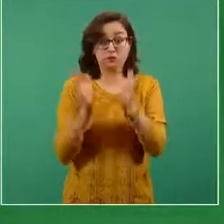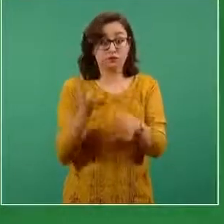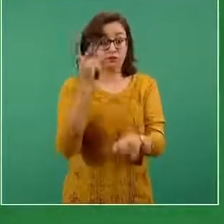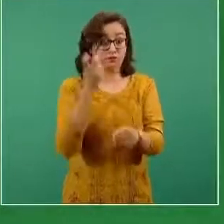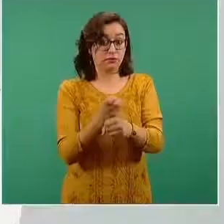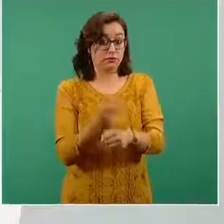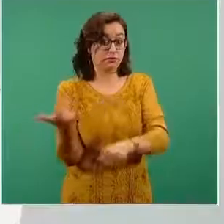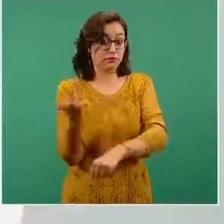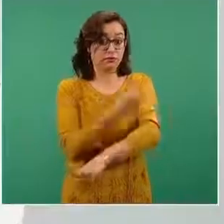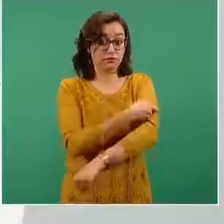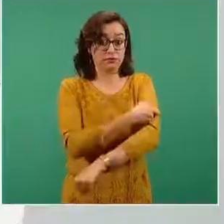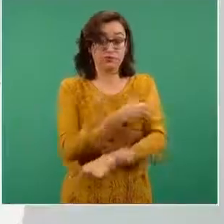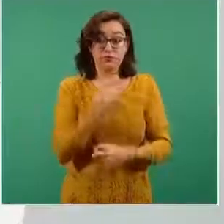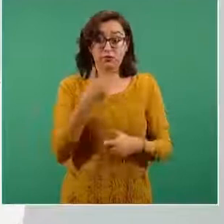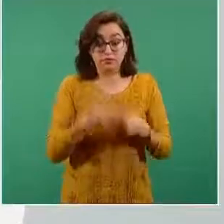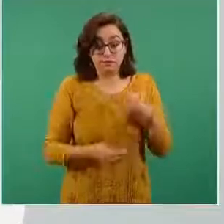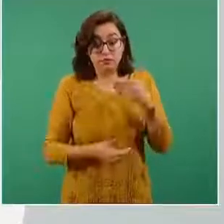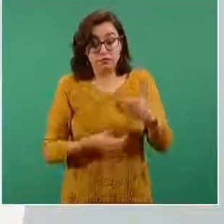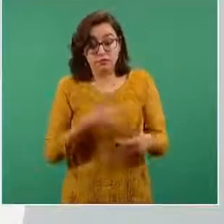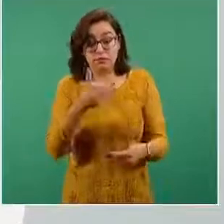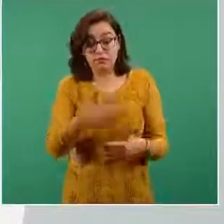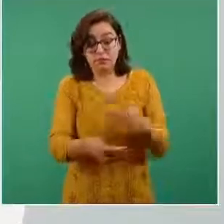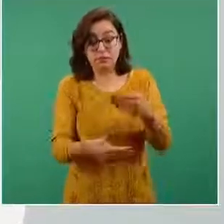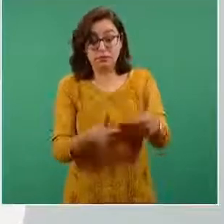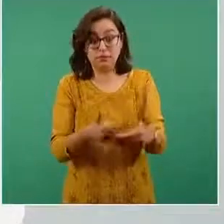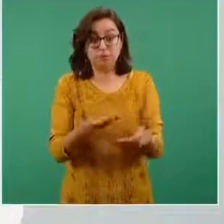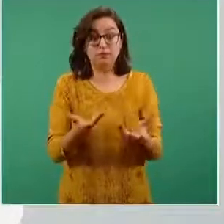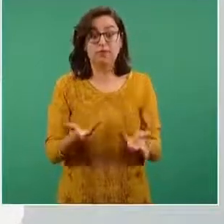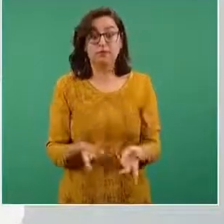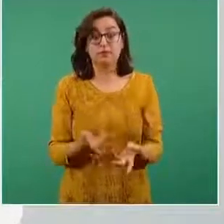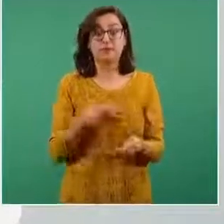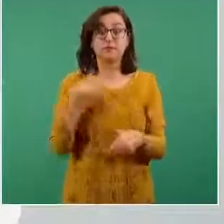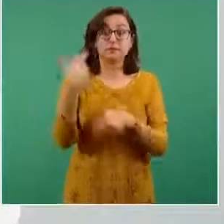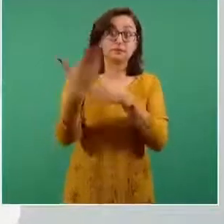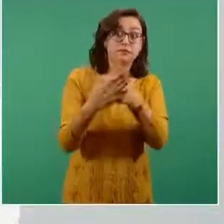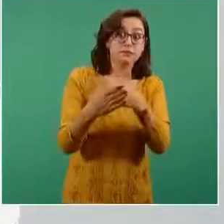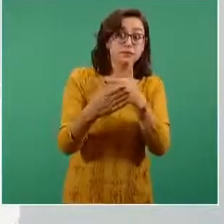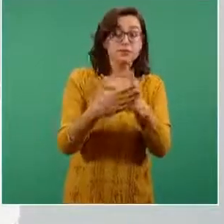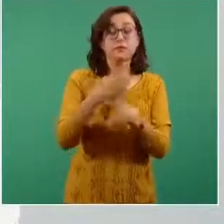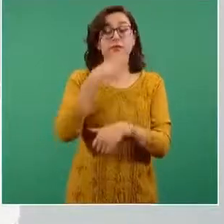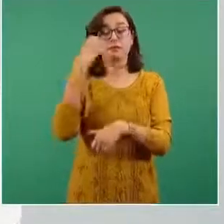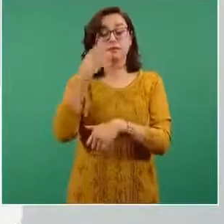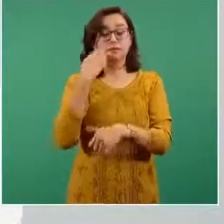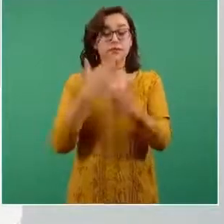segunda dosis, en la medida que se programen los regresos a clases